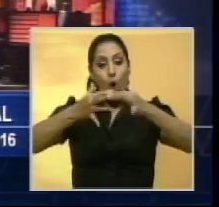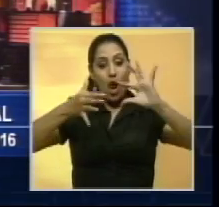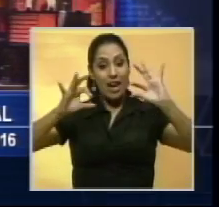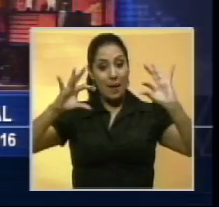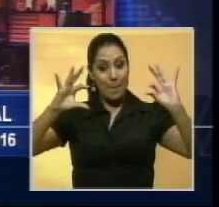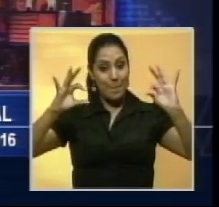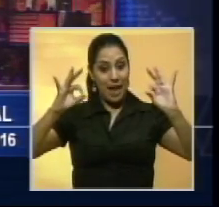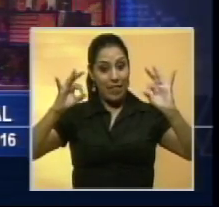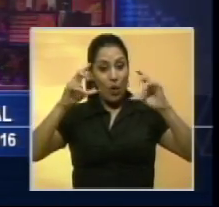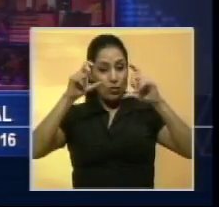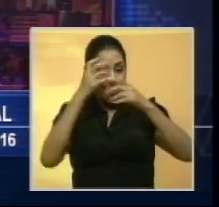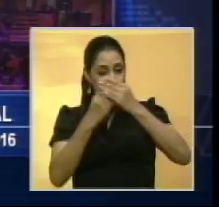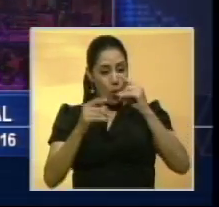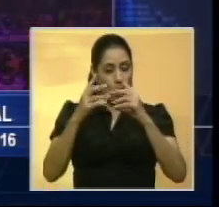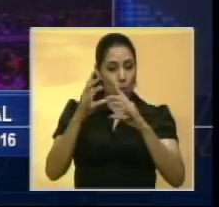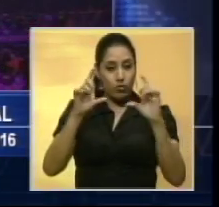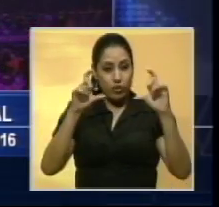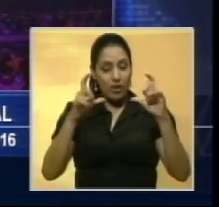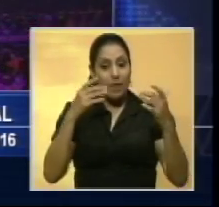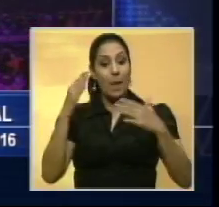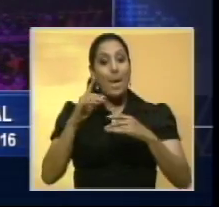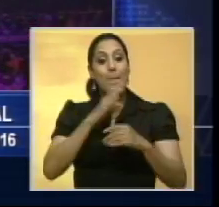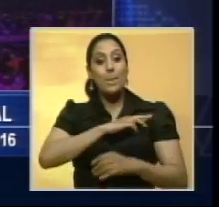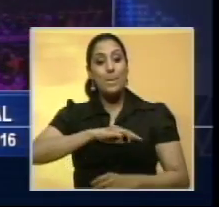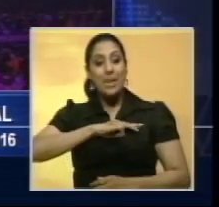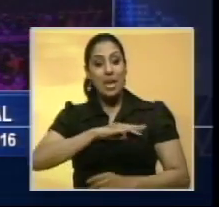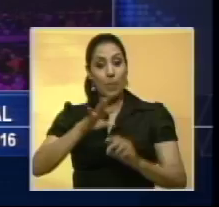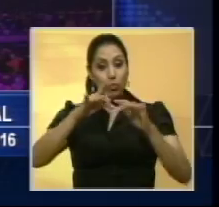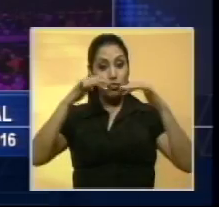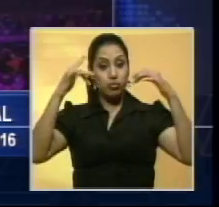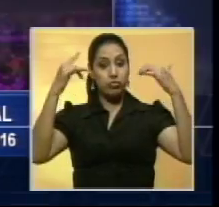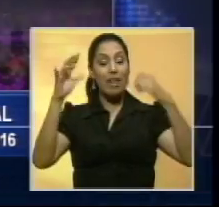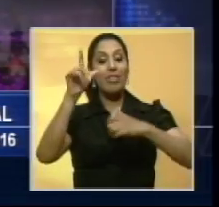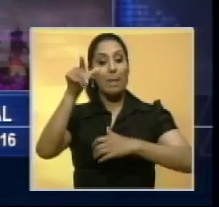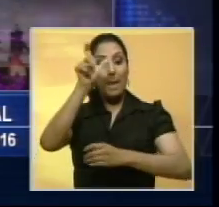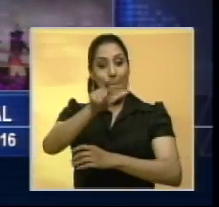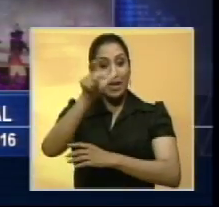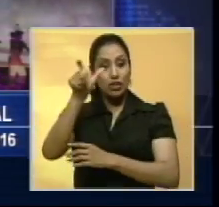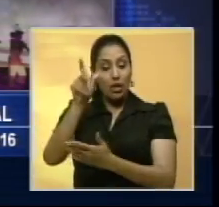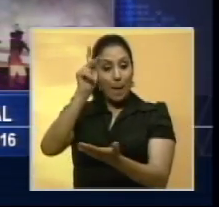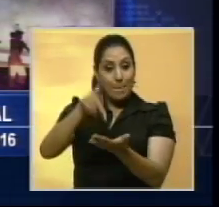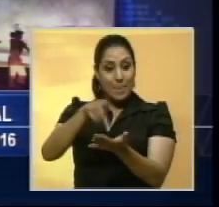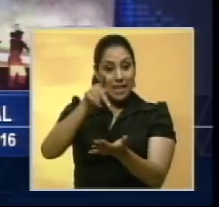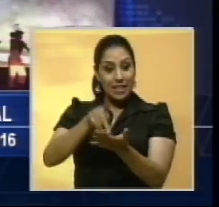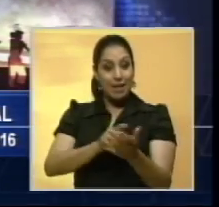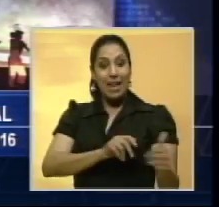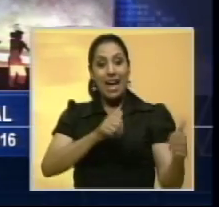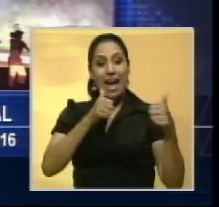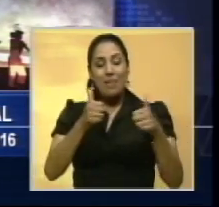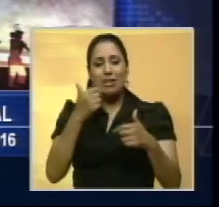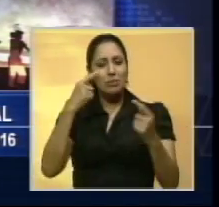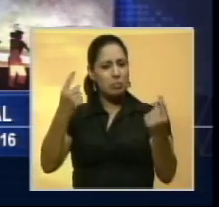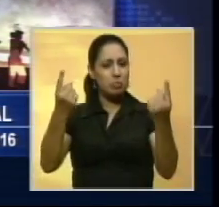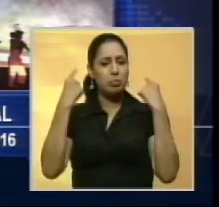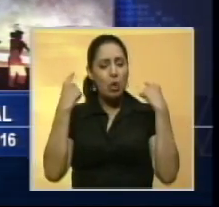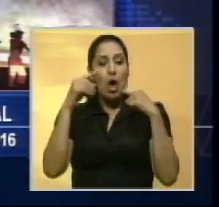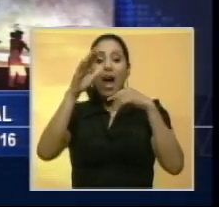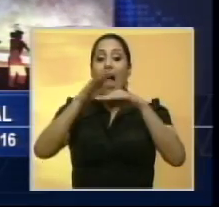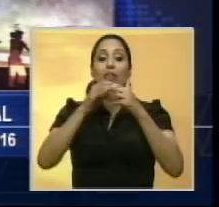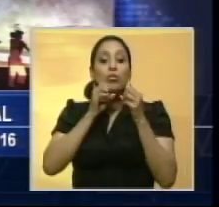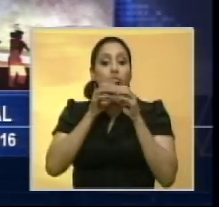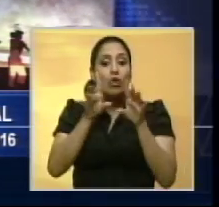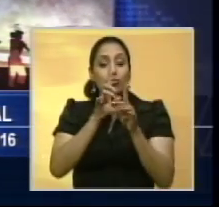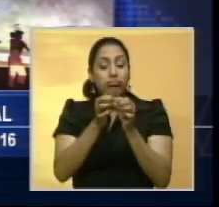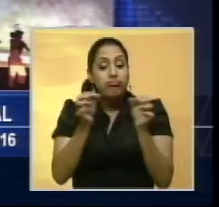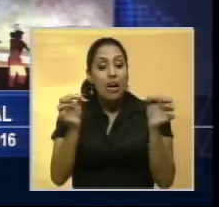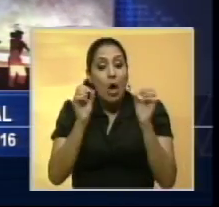Olímpicos realizado en el Estadio Maracaná. Miembros del público y participantes del espectáculo hicieron caso omiso a la solicitud de